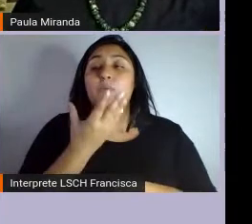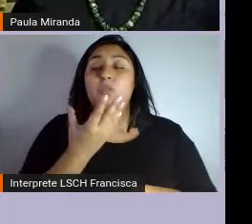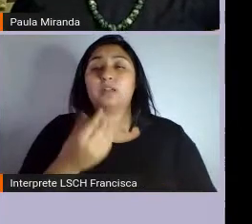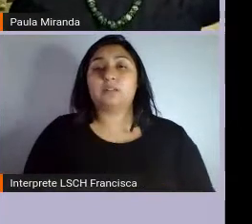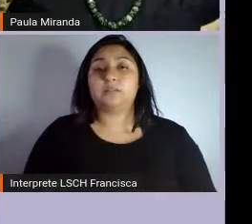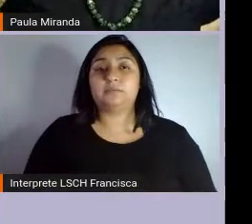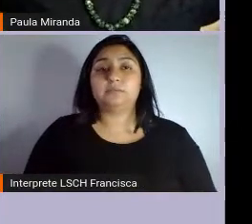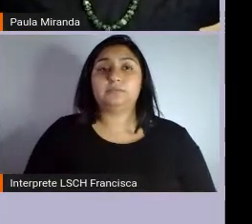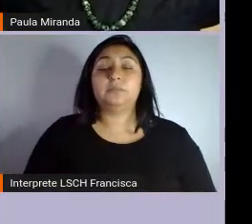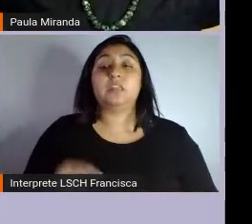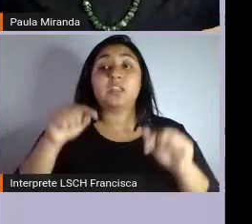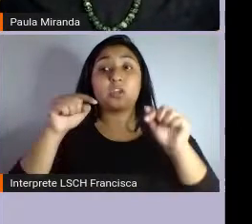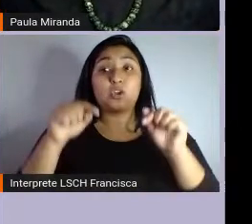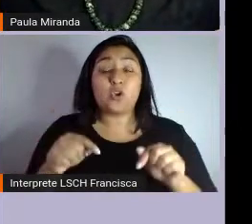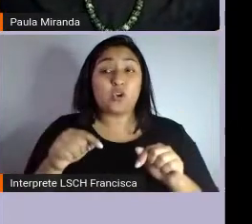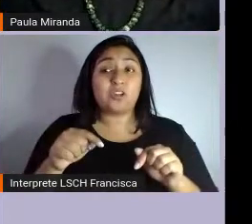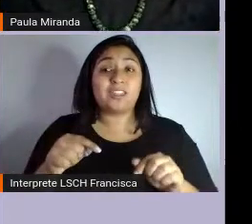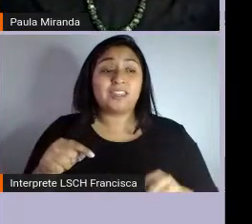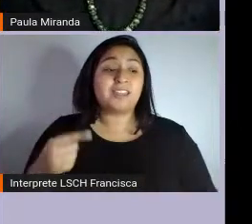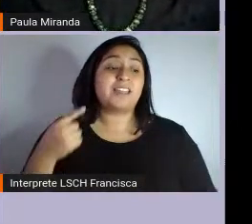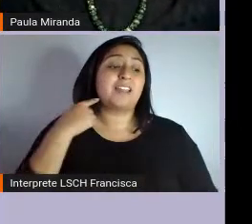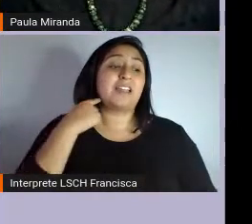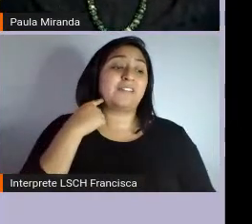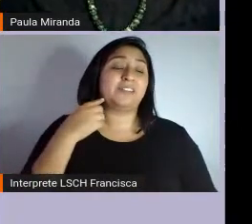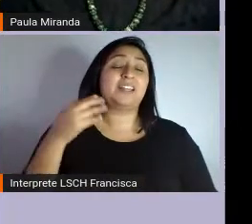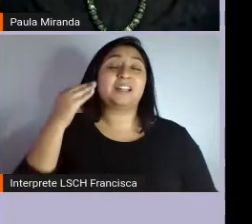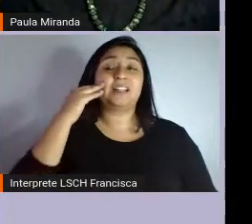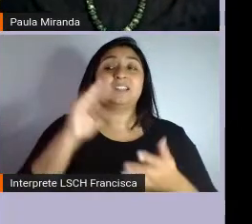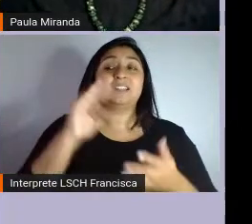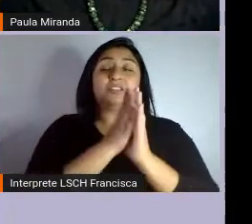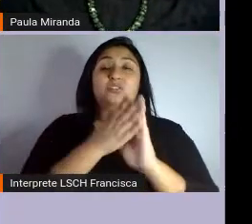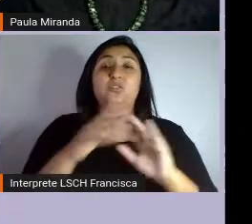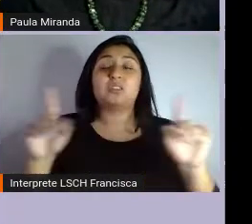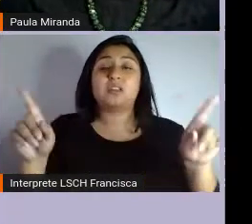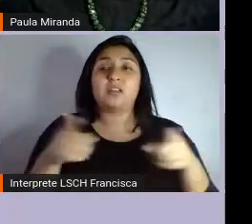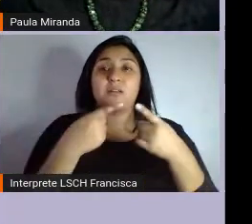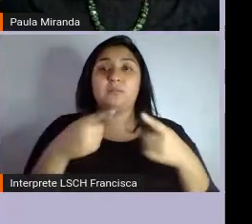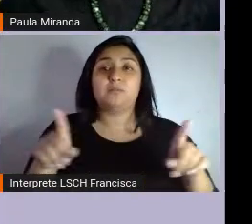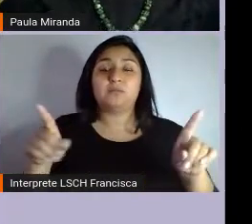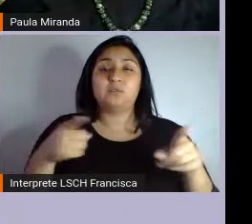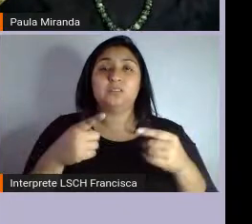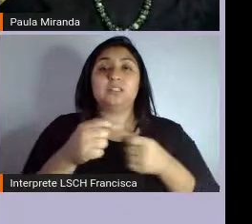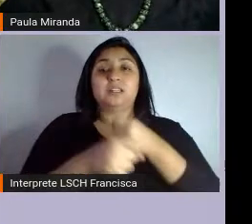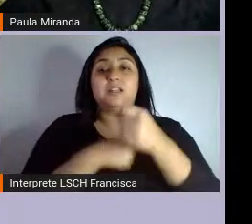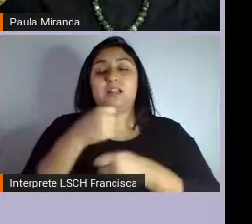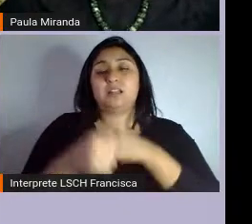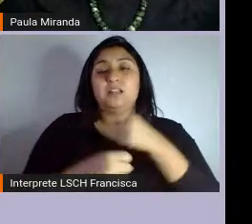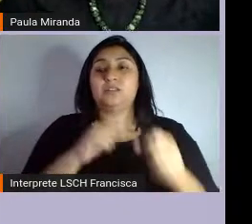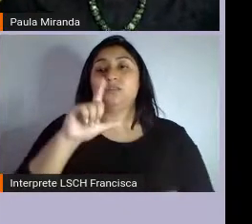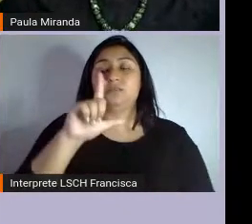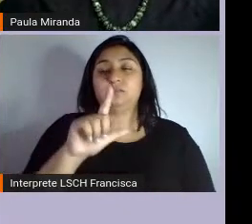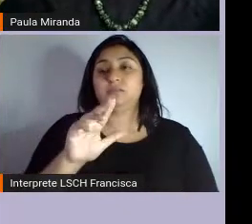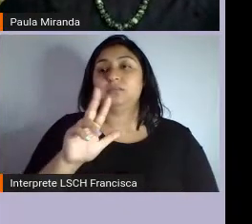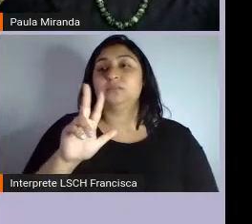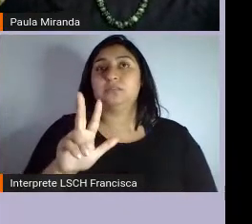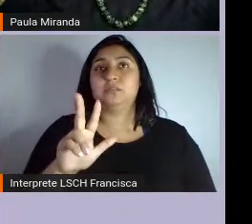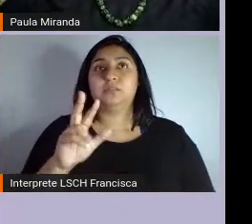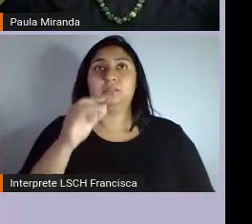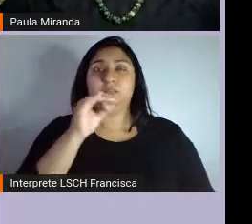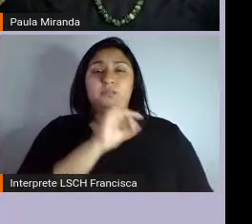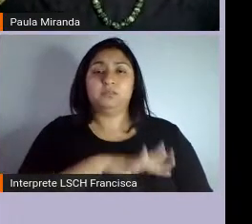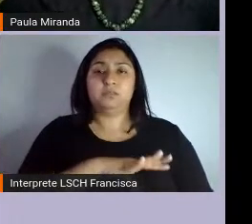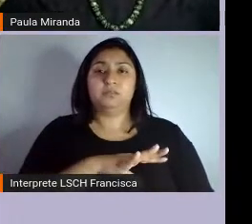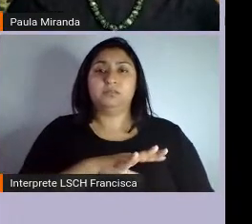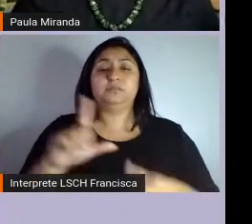toda la música a partir de los años 70 y 80 en Chile y en Latinoamérica. Sin ella